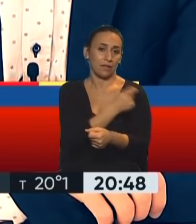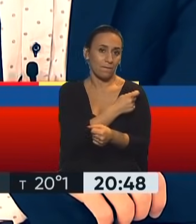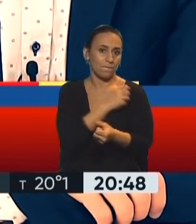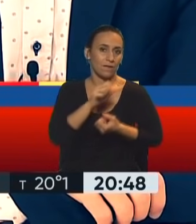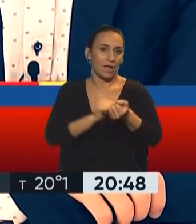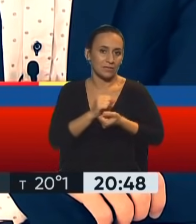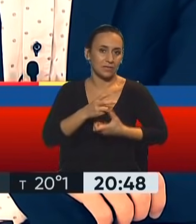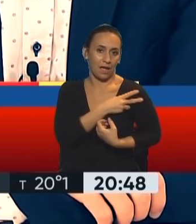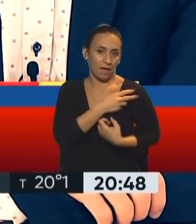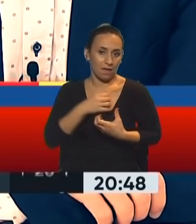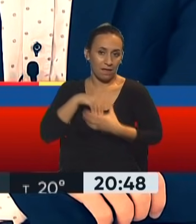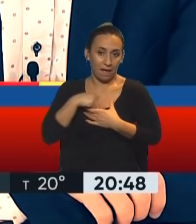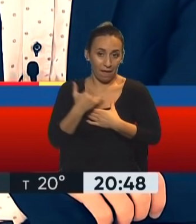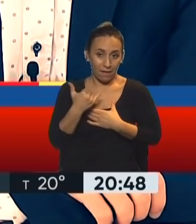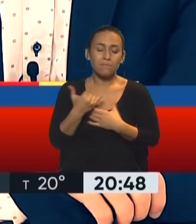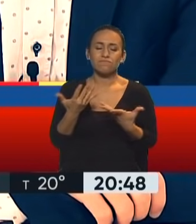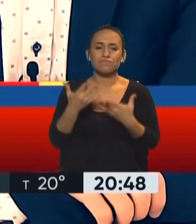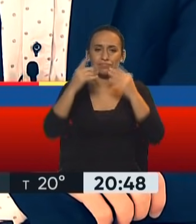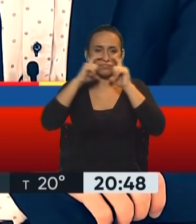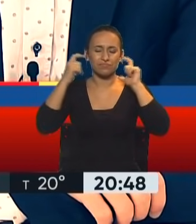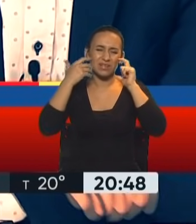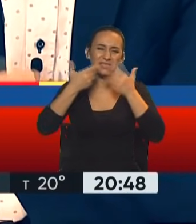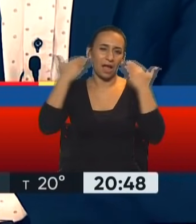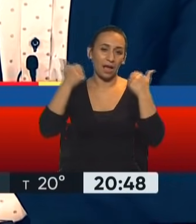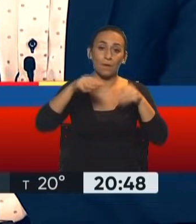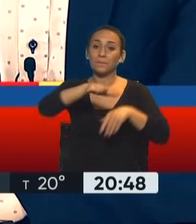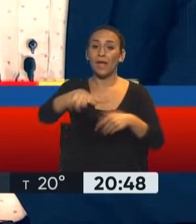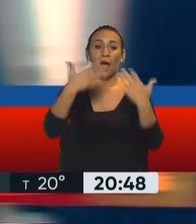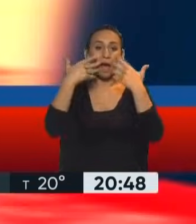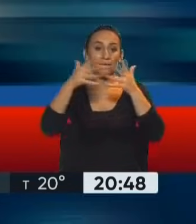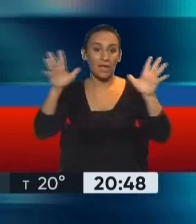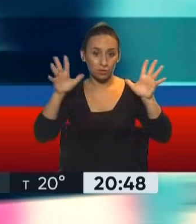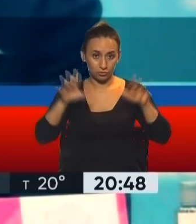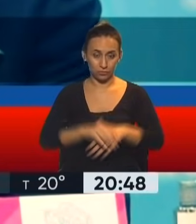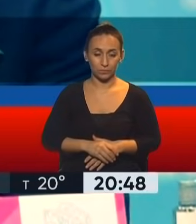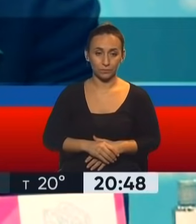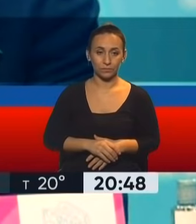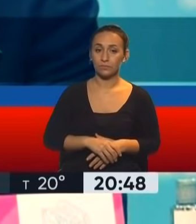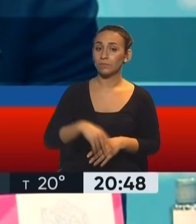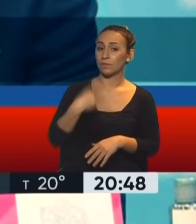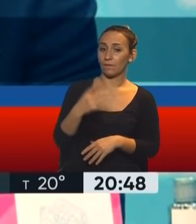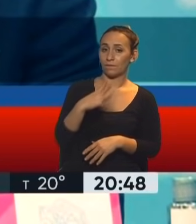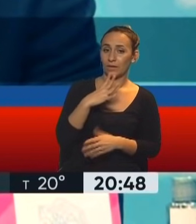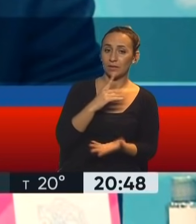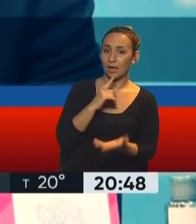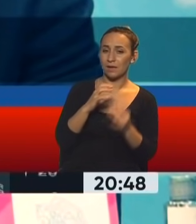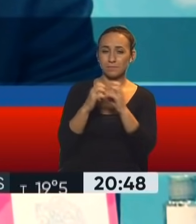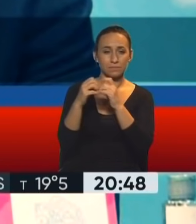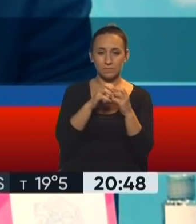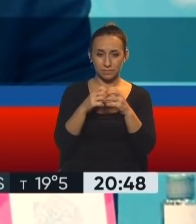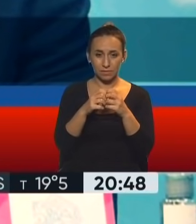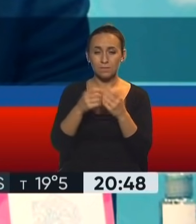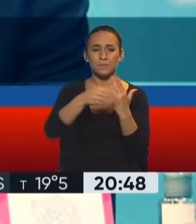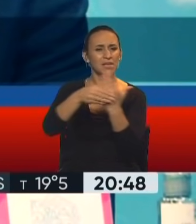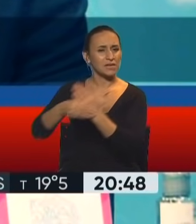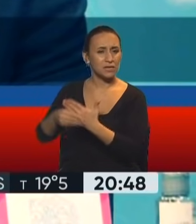empezar por el espacio abierto, como hablábamos, y luego iremos en la 6ª etapa a liberarlo del todo. Bueno, ahora nos queda discutir entre los ministros las medidas anunciadas,